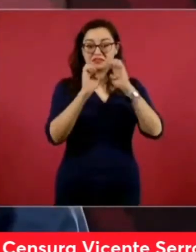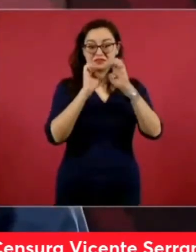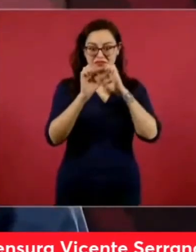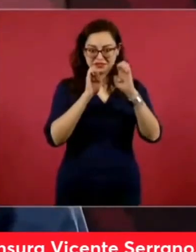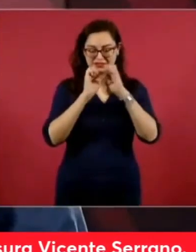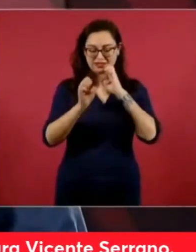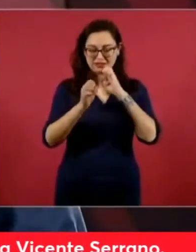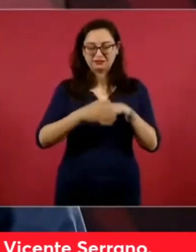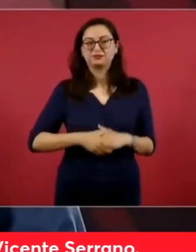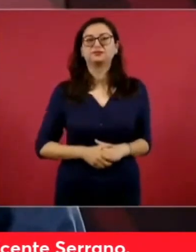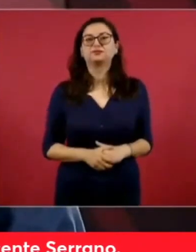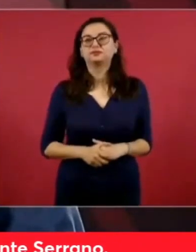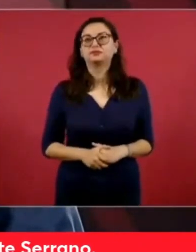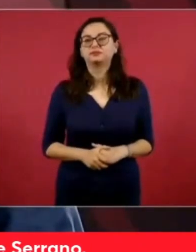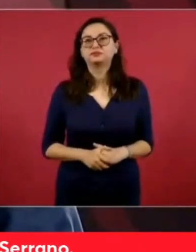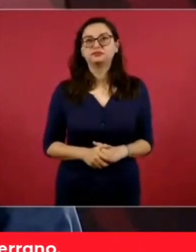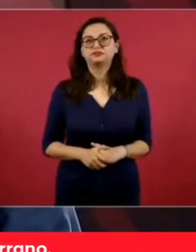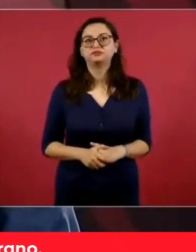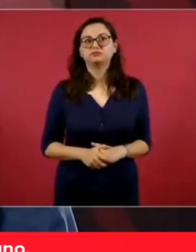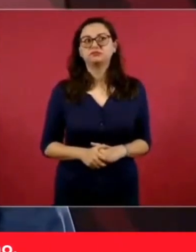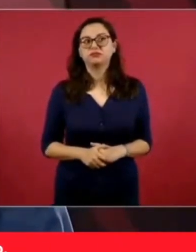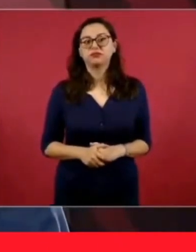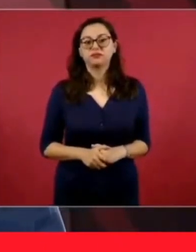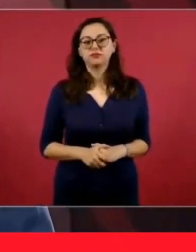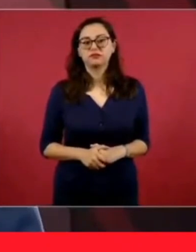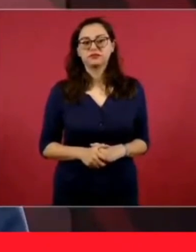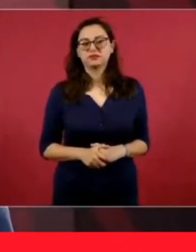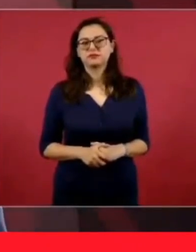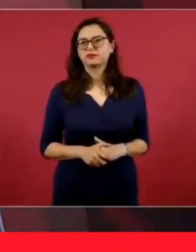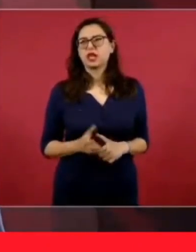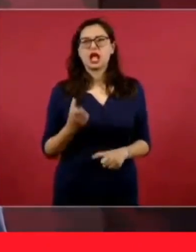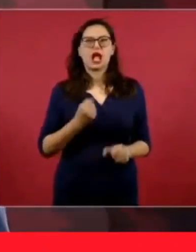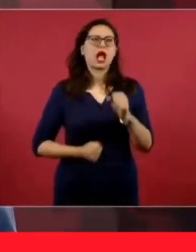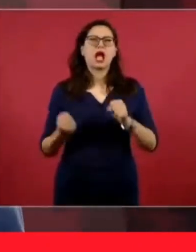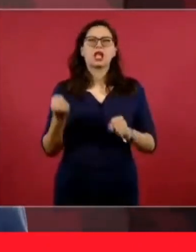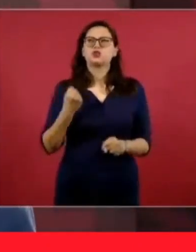o comunicar algo. ¿Cómo nos comunicábamos?